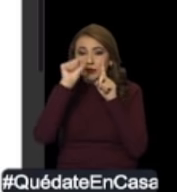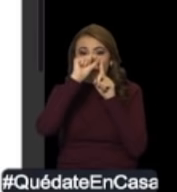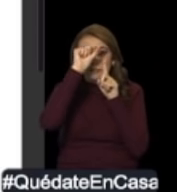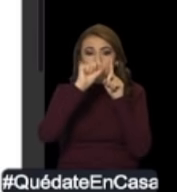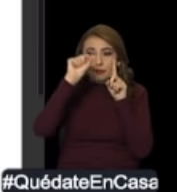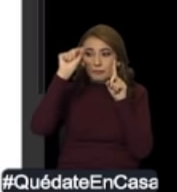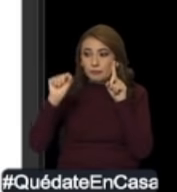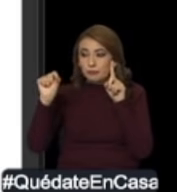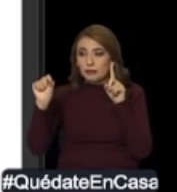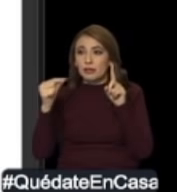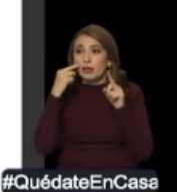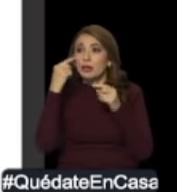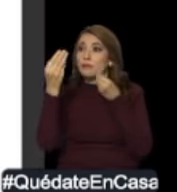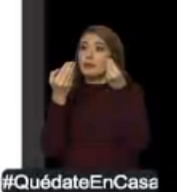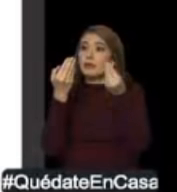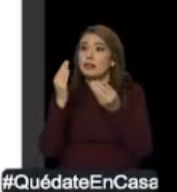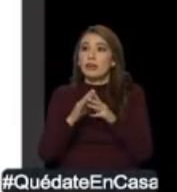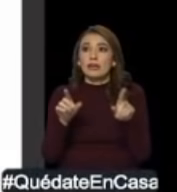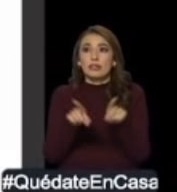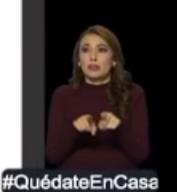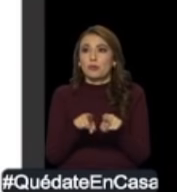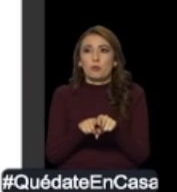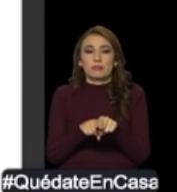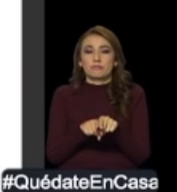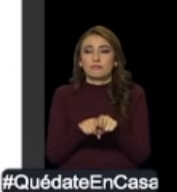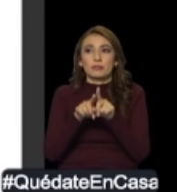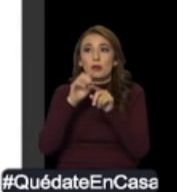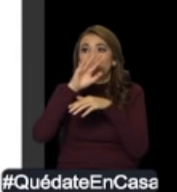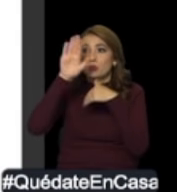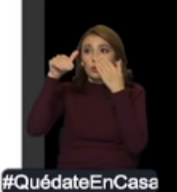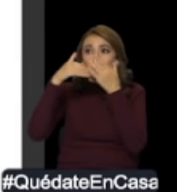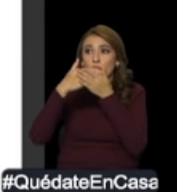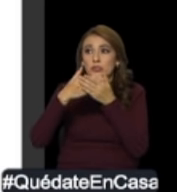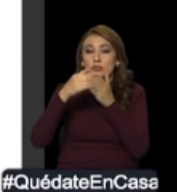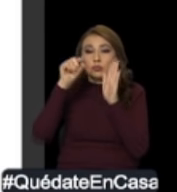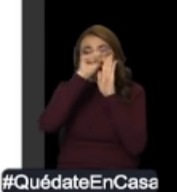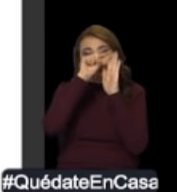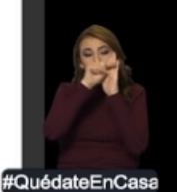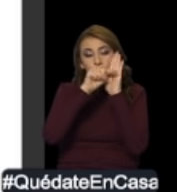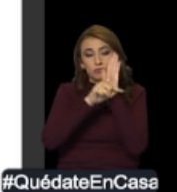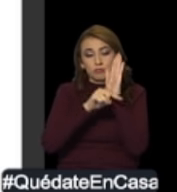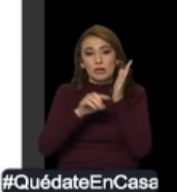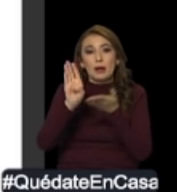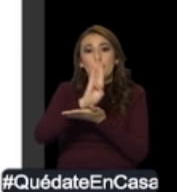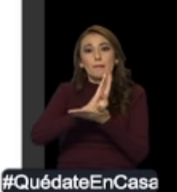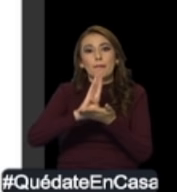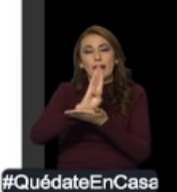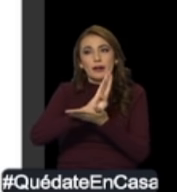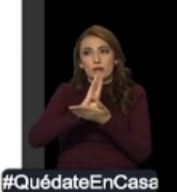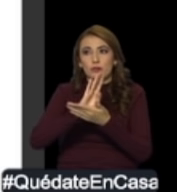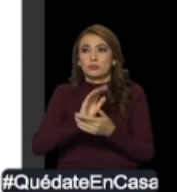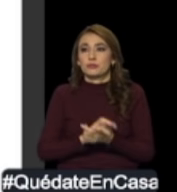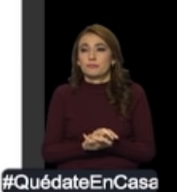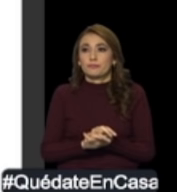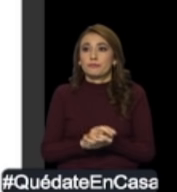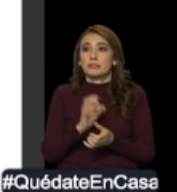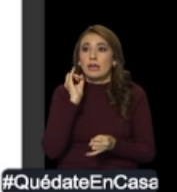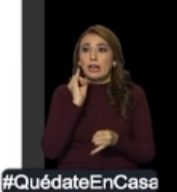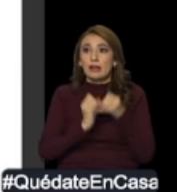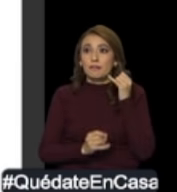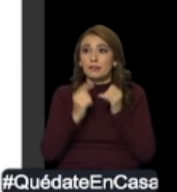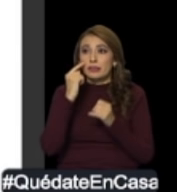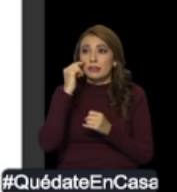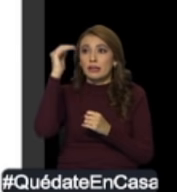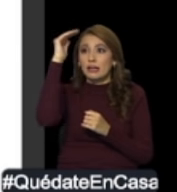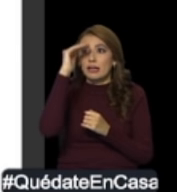en el Cantón Guayaquil y por parroquia, que es la cuestión que es interesante. Al final, lo que se muestra en